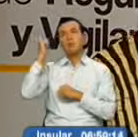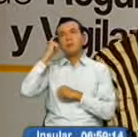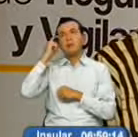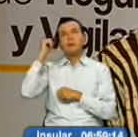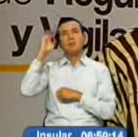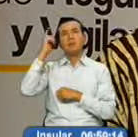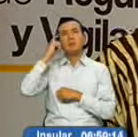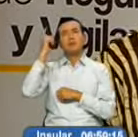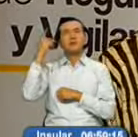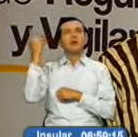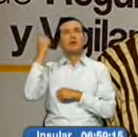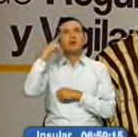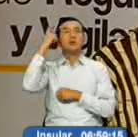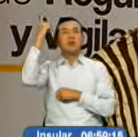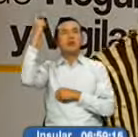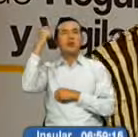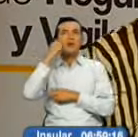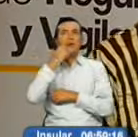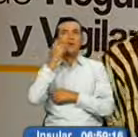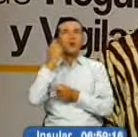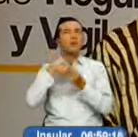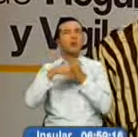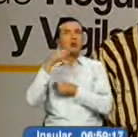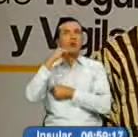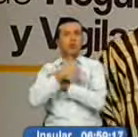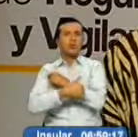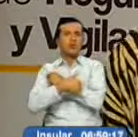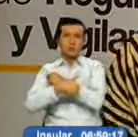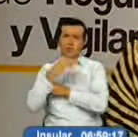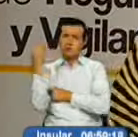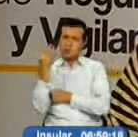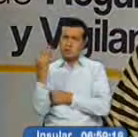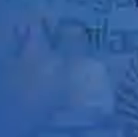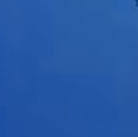allá. Cuando decimos pueden soñar en exportar, lo pueden hacer.